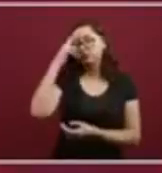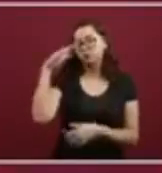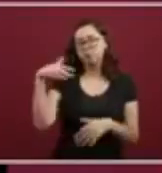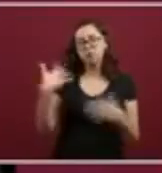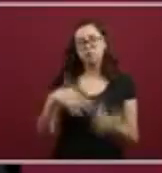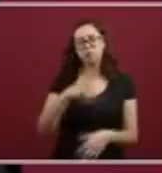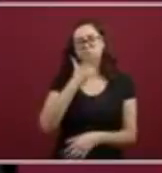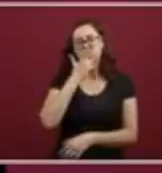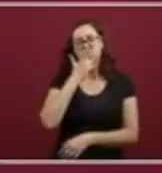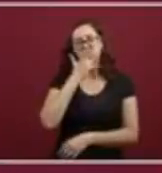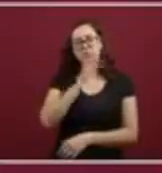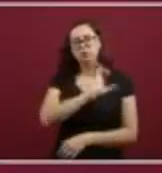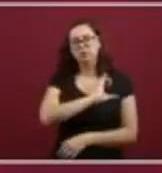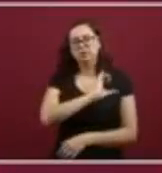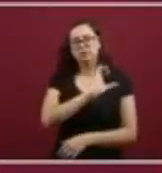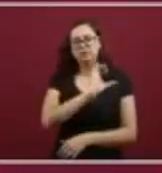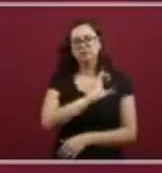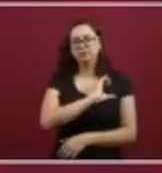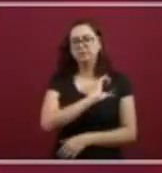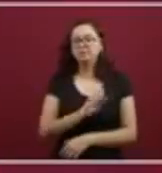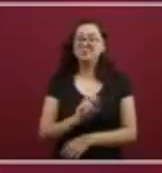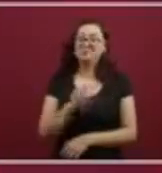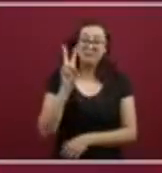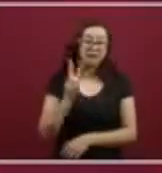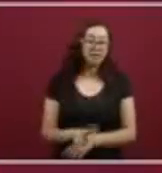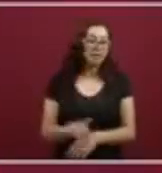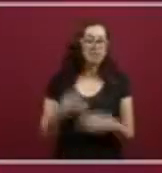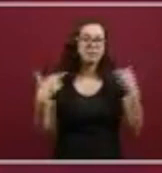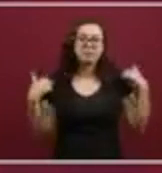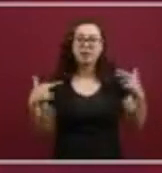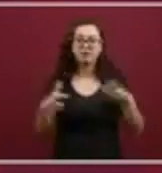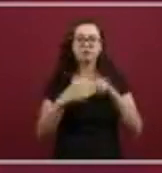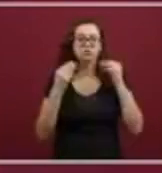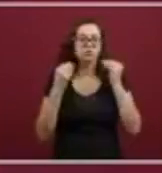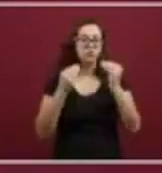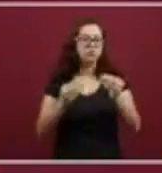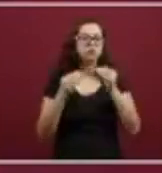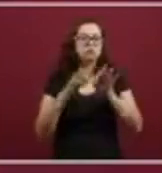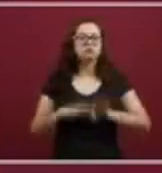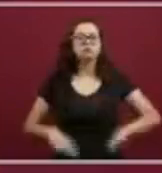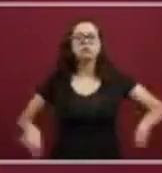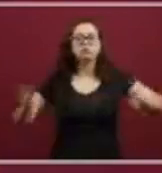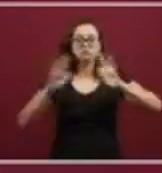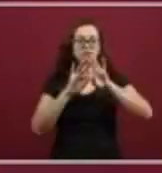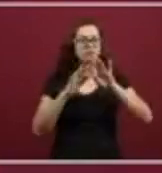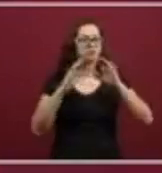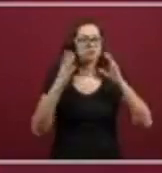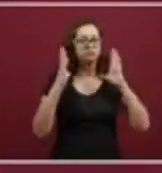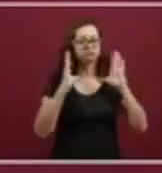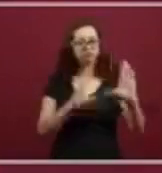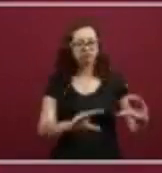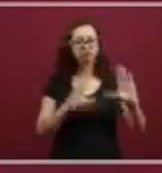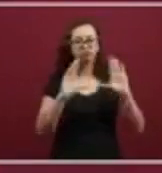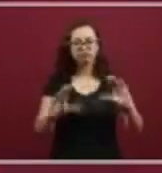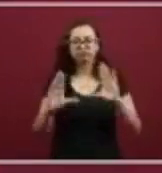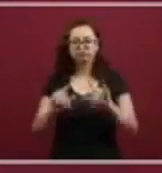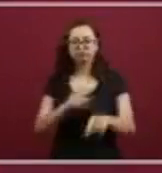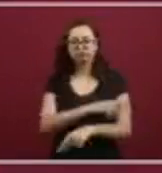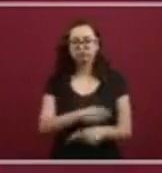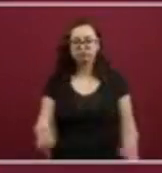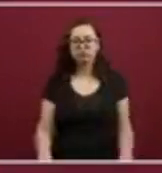Los maestros son fundamentales para la formación de los buenos